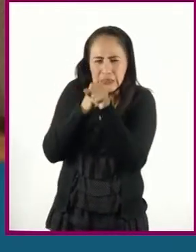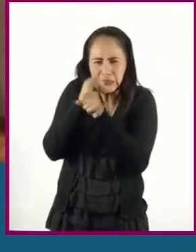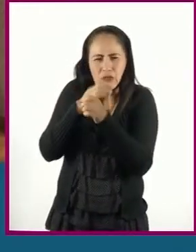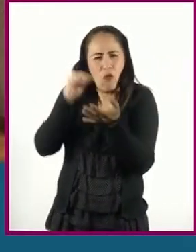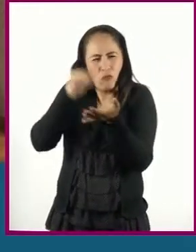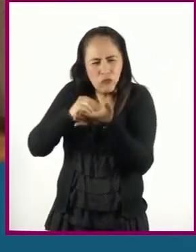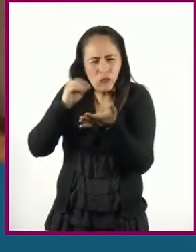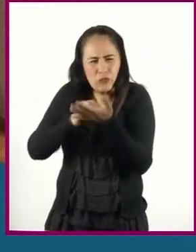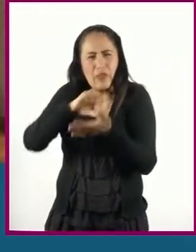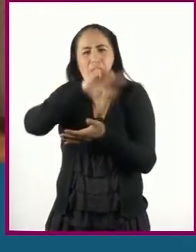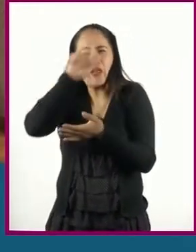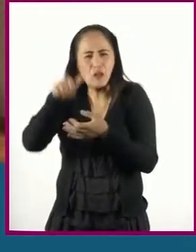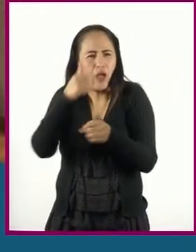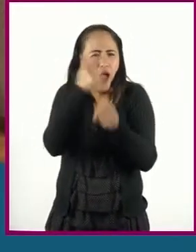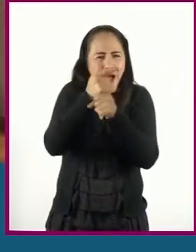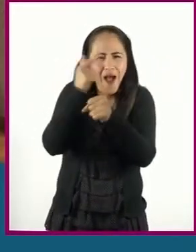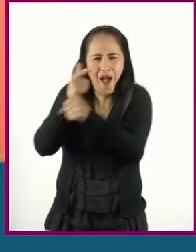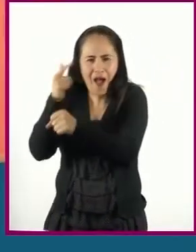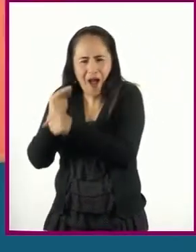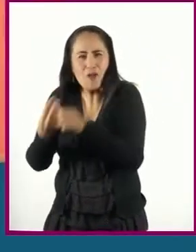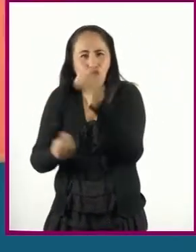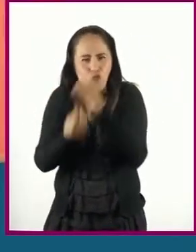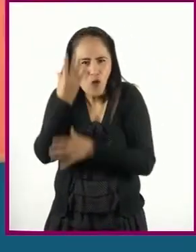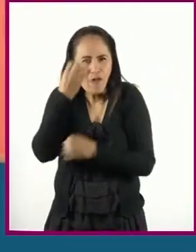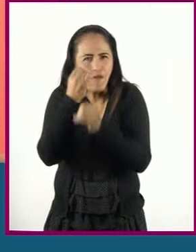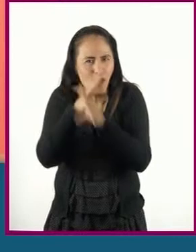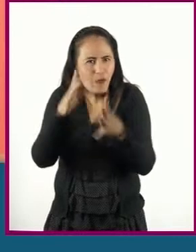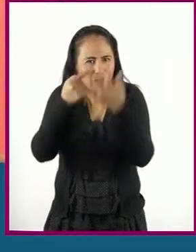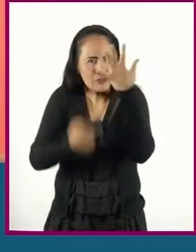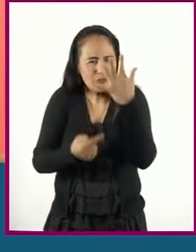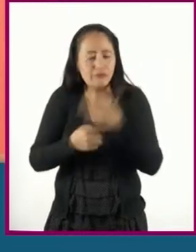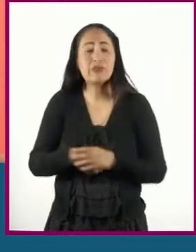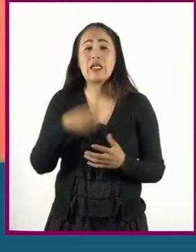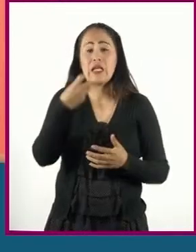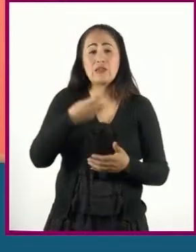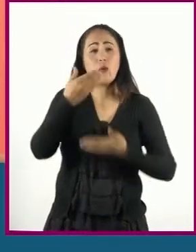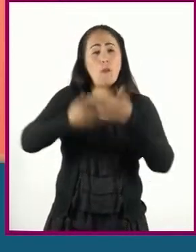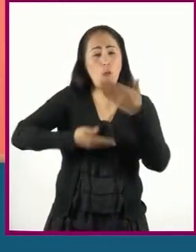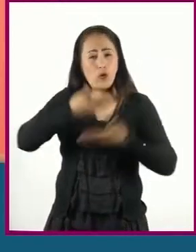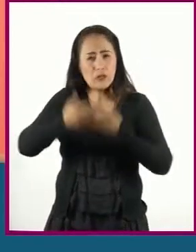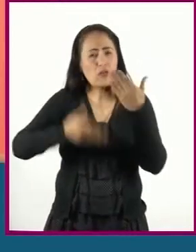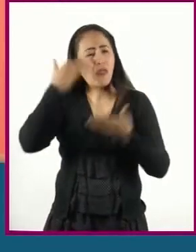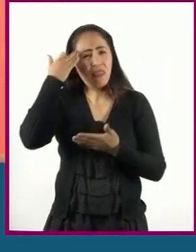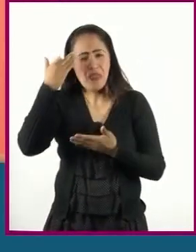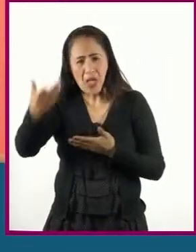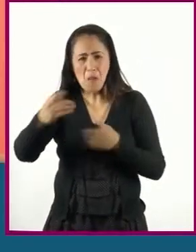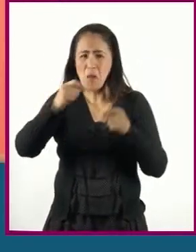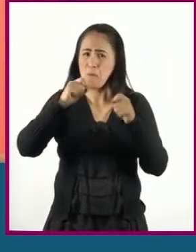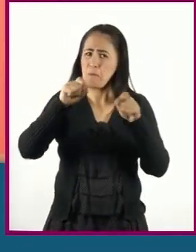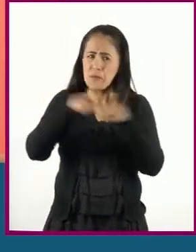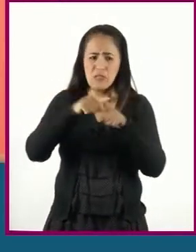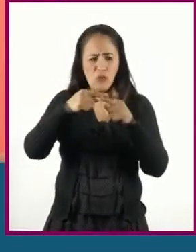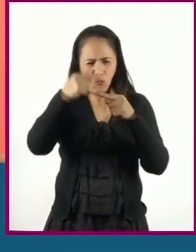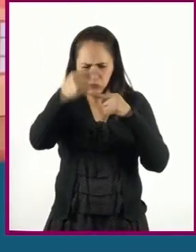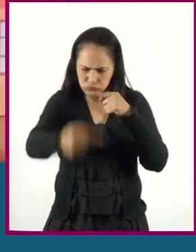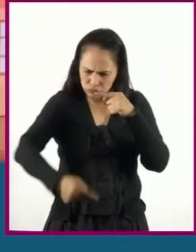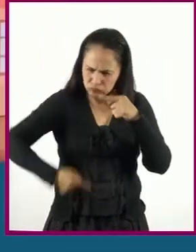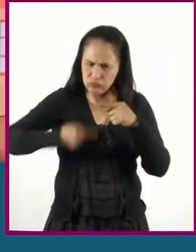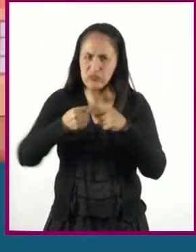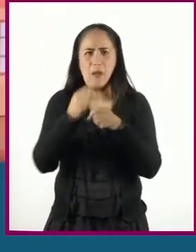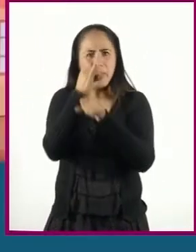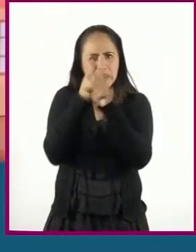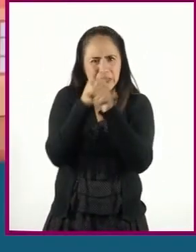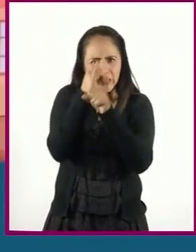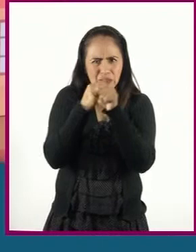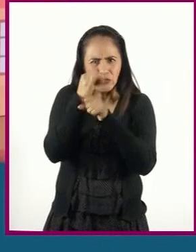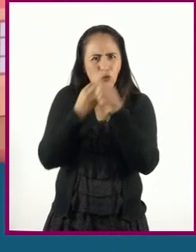nuevos descubrimientos que modifican cada modelo. Este proceso puede repetirse al paso del tiempo y mediante nuevas investigaciones.